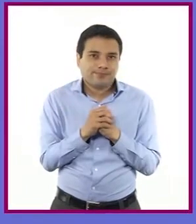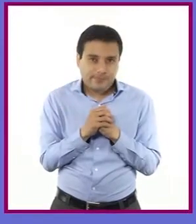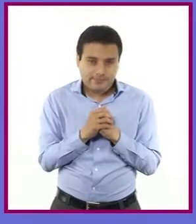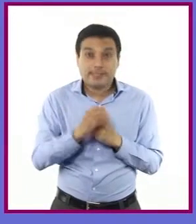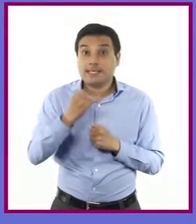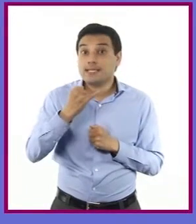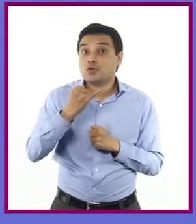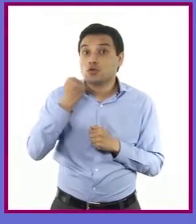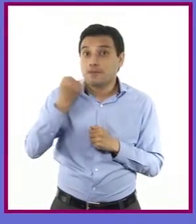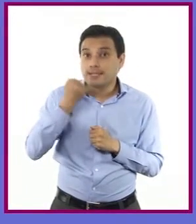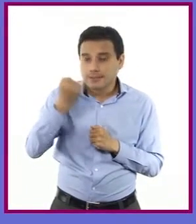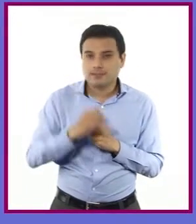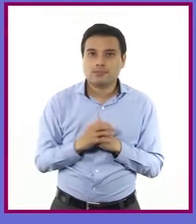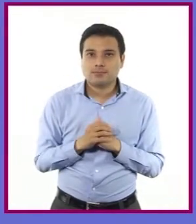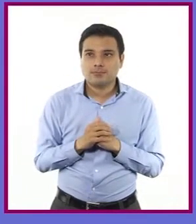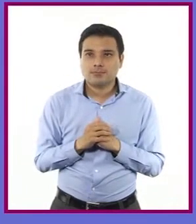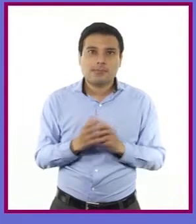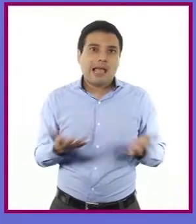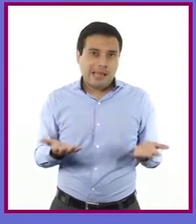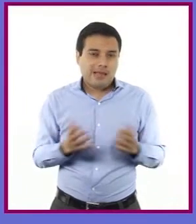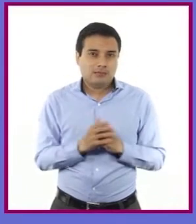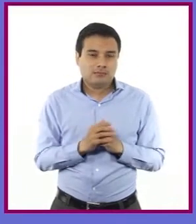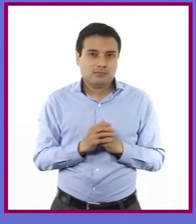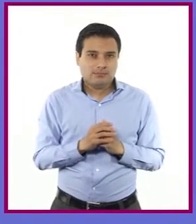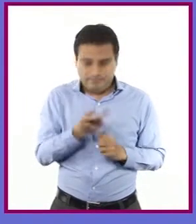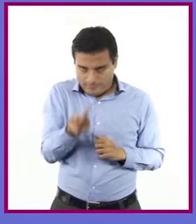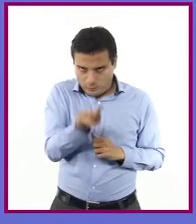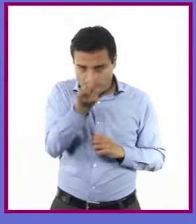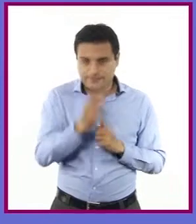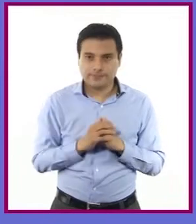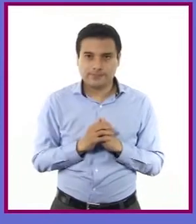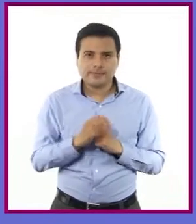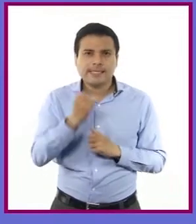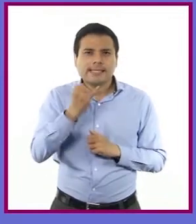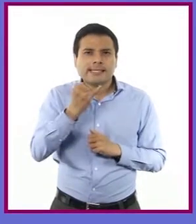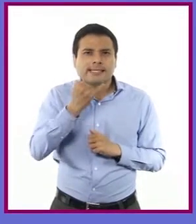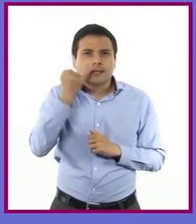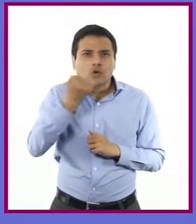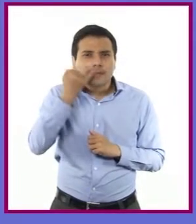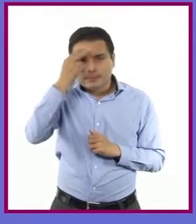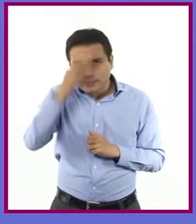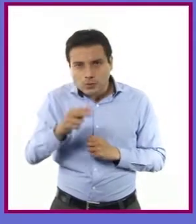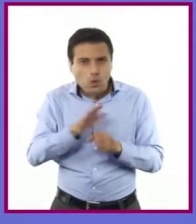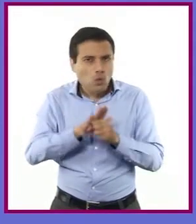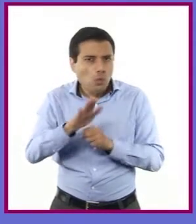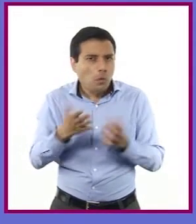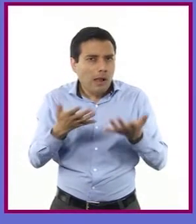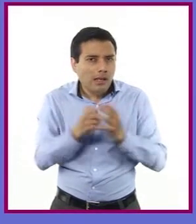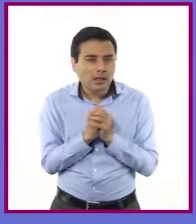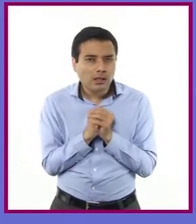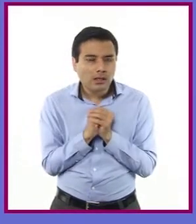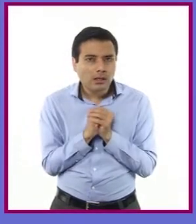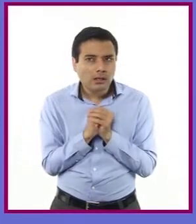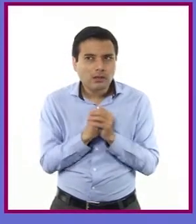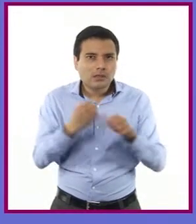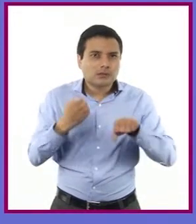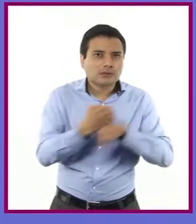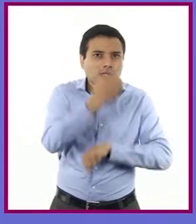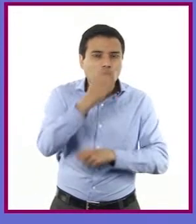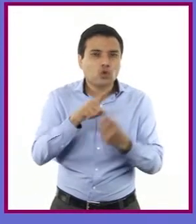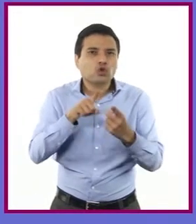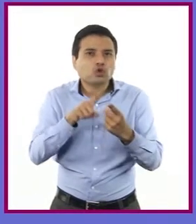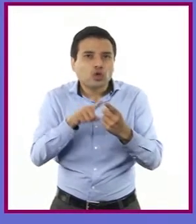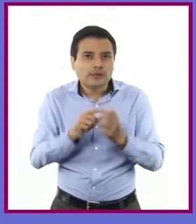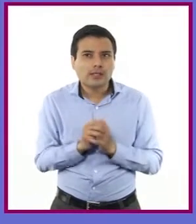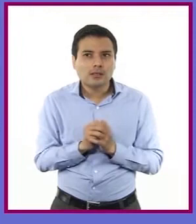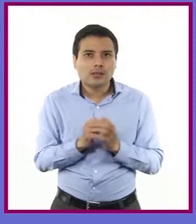lenguas. Entonces nos preguntamos, ¿qué lenguas se hablan en nuestro país? ¿En qué estados?